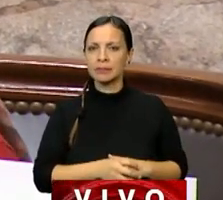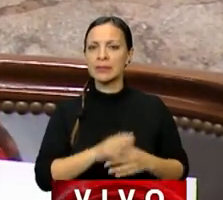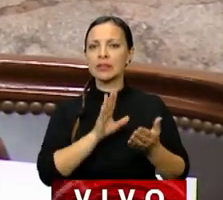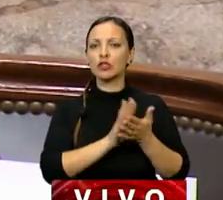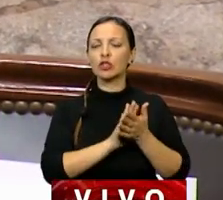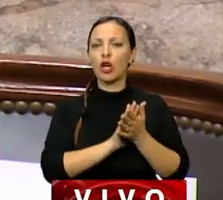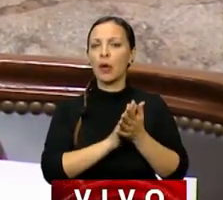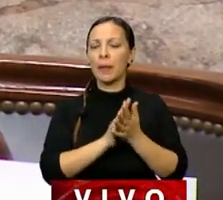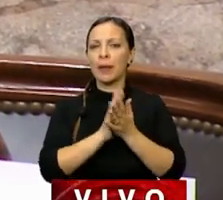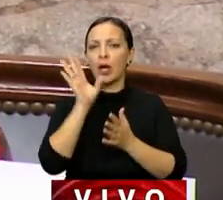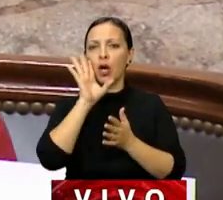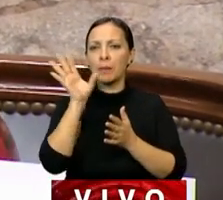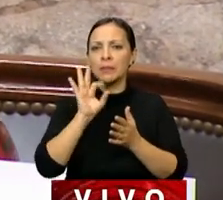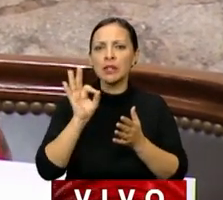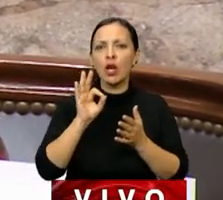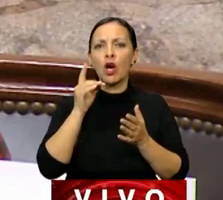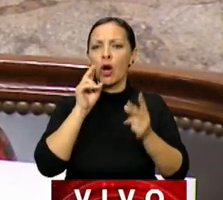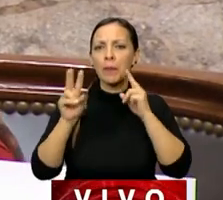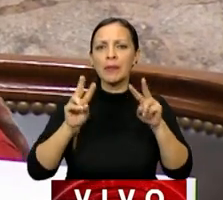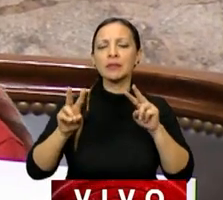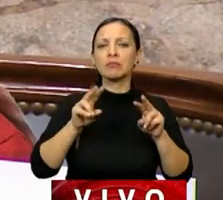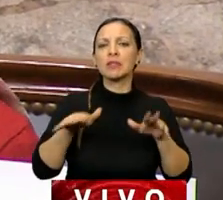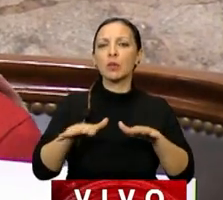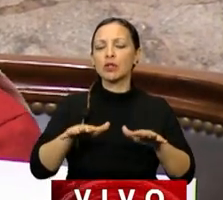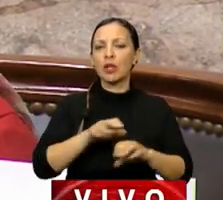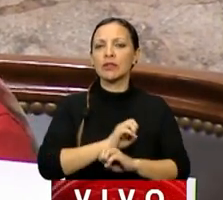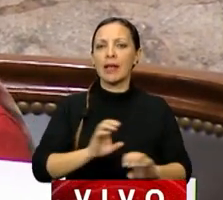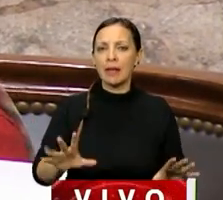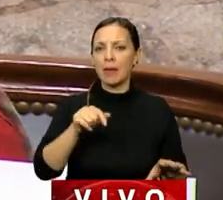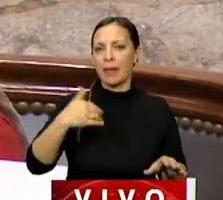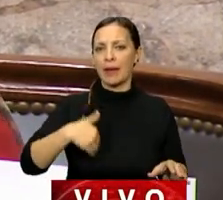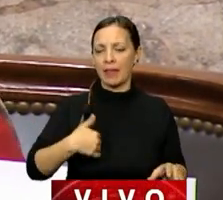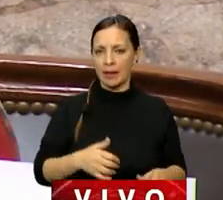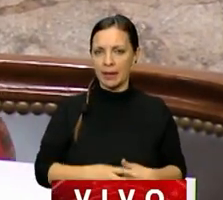consideración de la profunda crisis económica y política que está atravesando nuestro país.